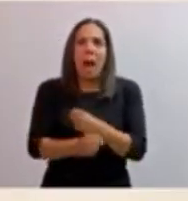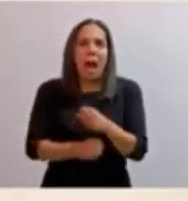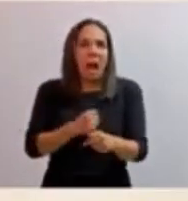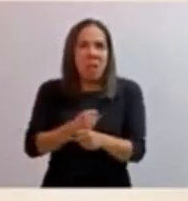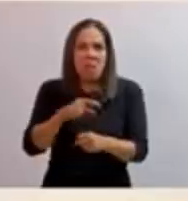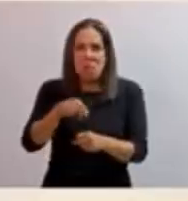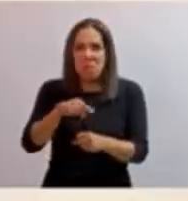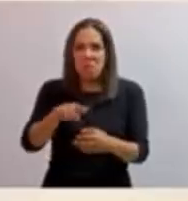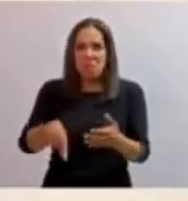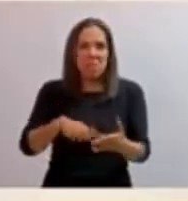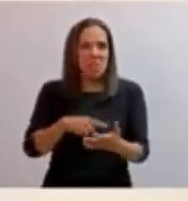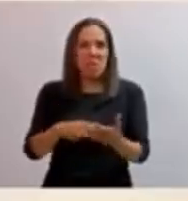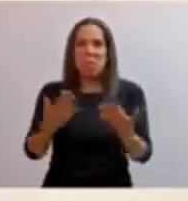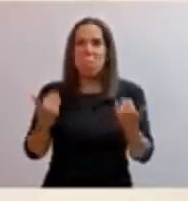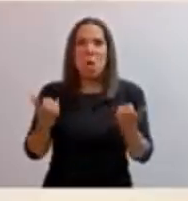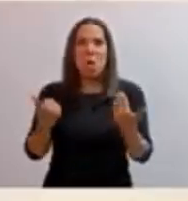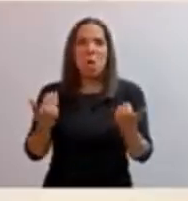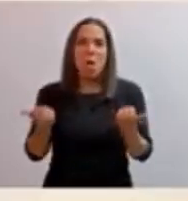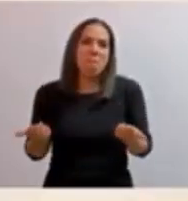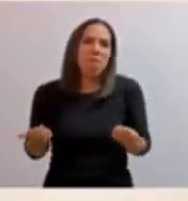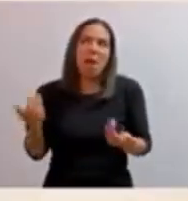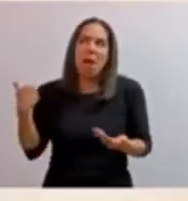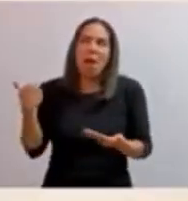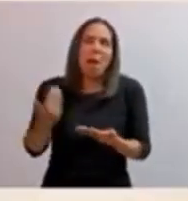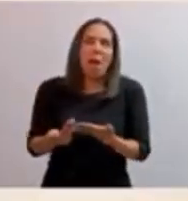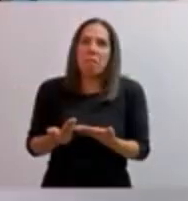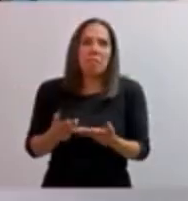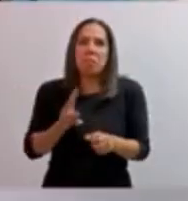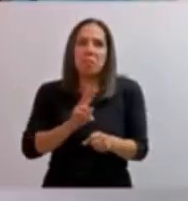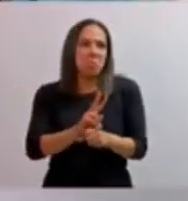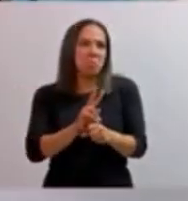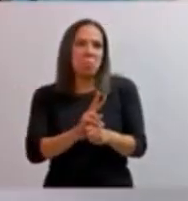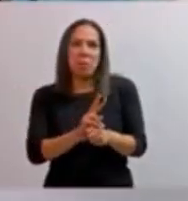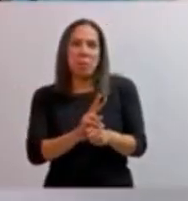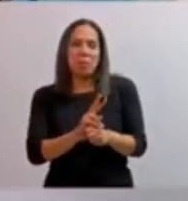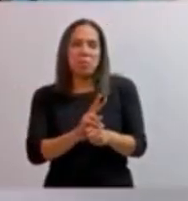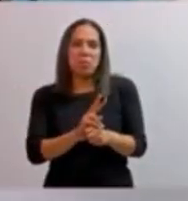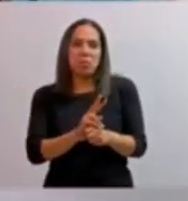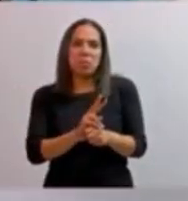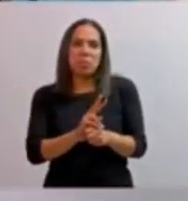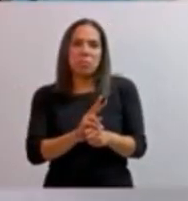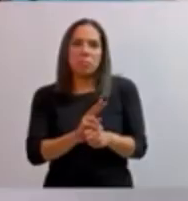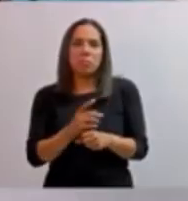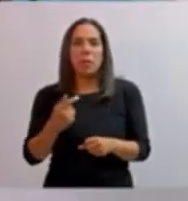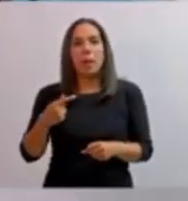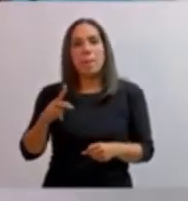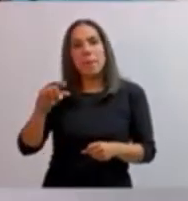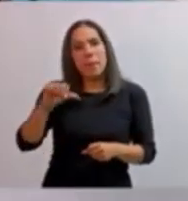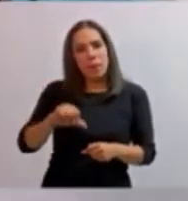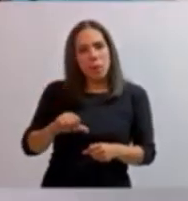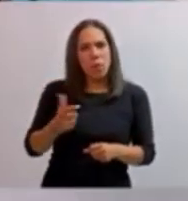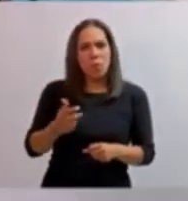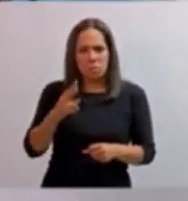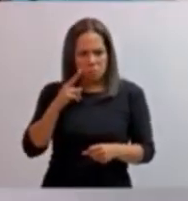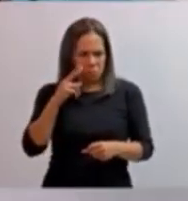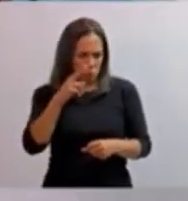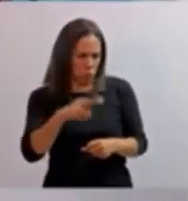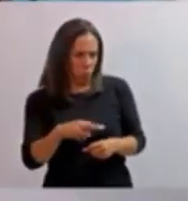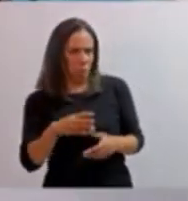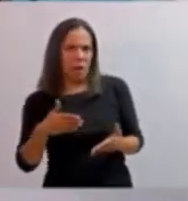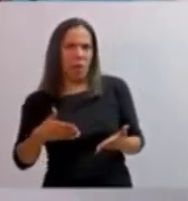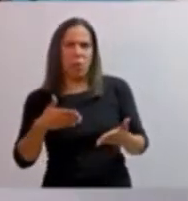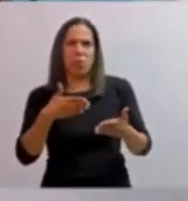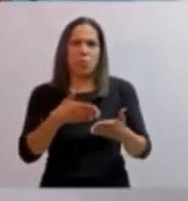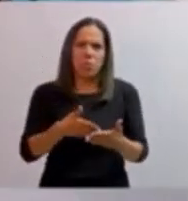Siempre hubo, por supuesto, personas que se encargaron de dar continuidad a los procesos de la zona, pero casualmente fueron personas que